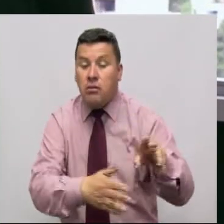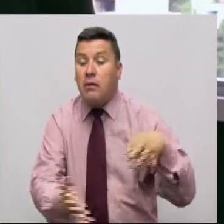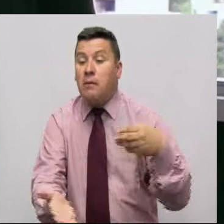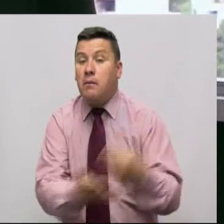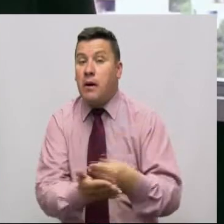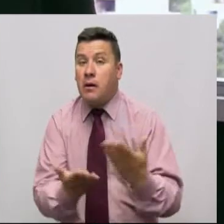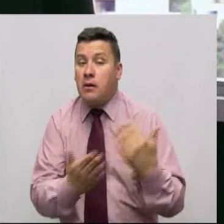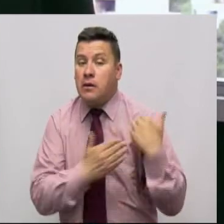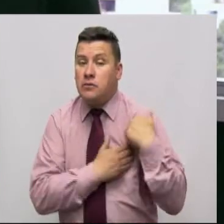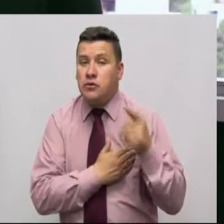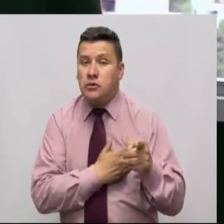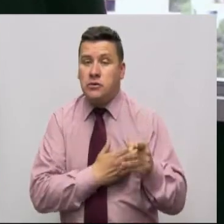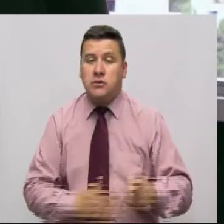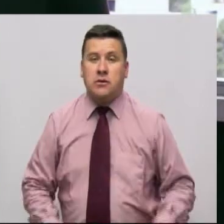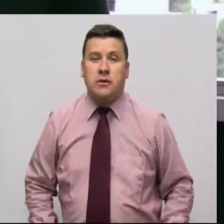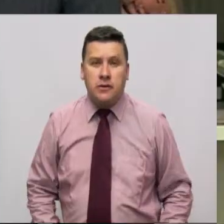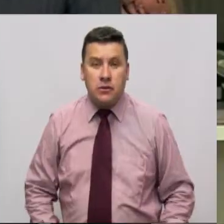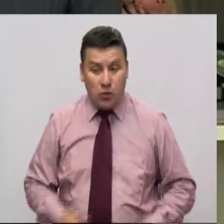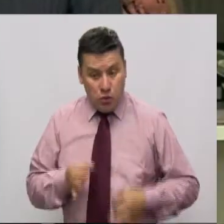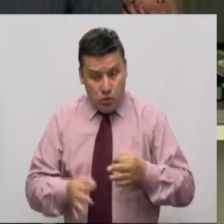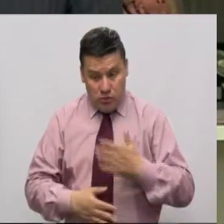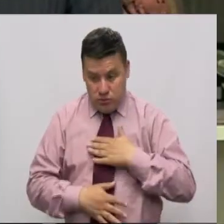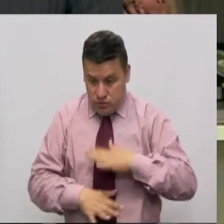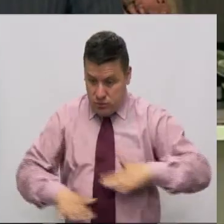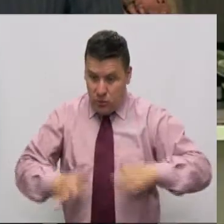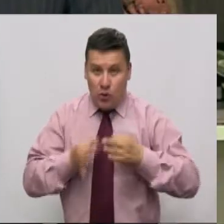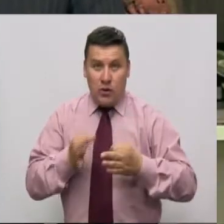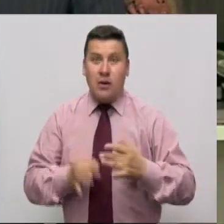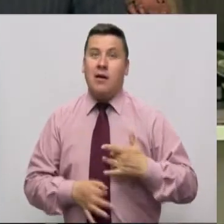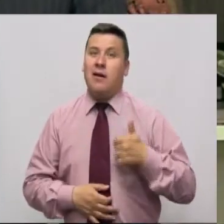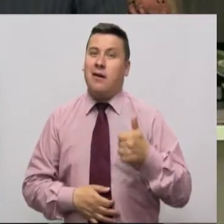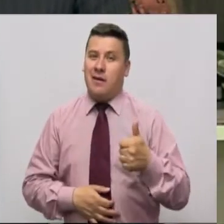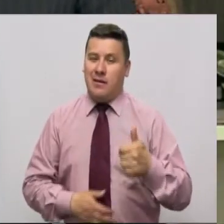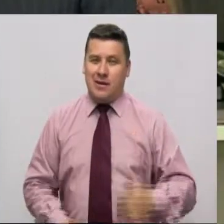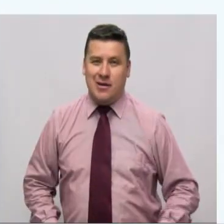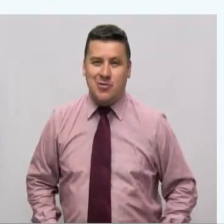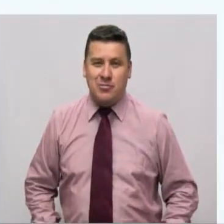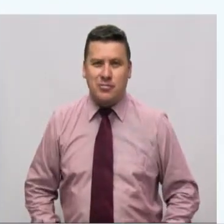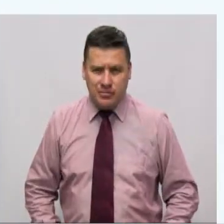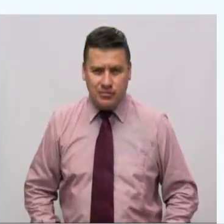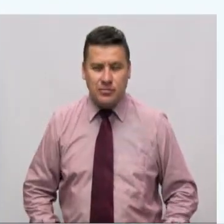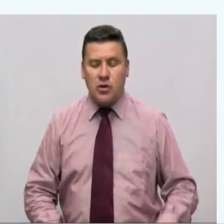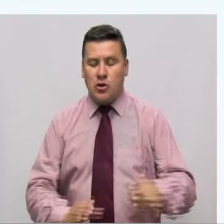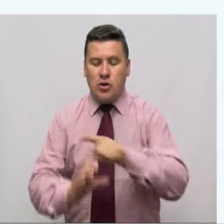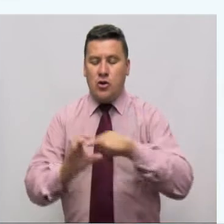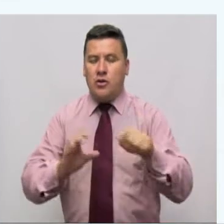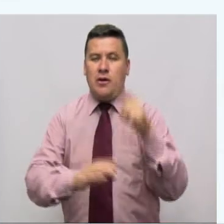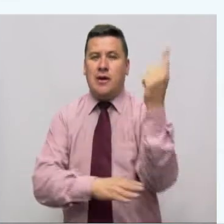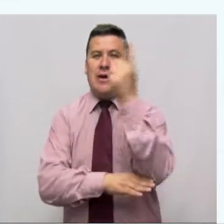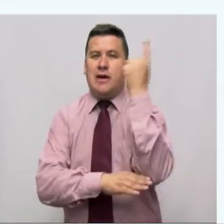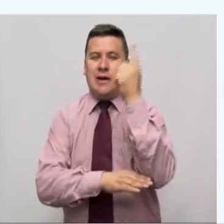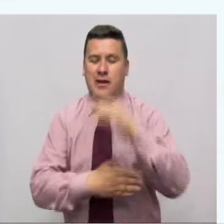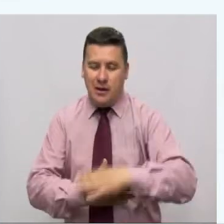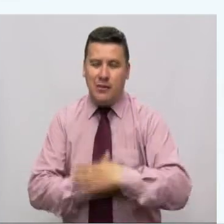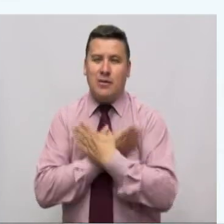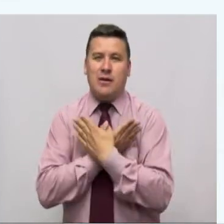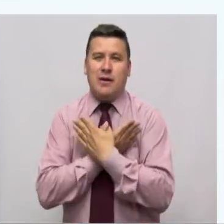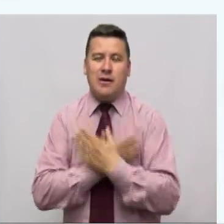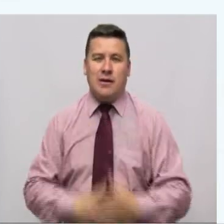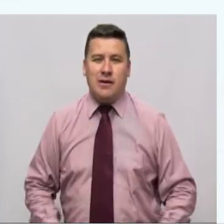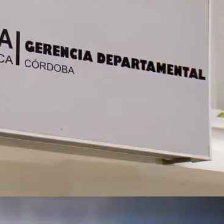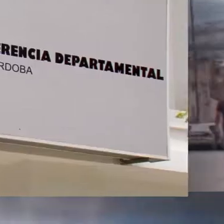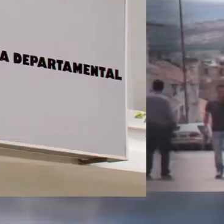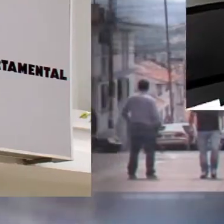para hacer pagar a los responsables. Cuidar lo nuestro tiene sentido. Contraloría General de la